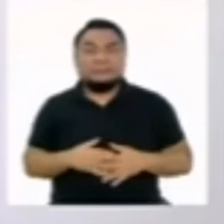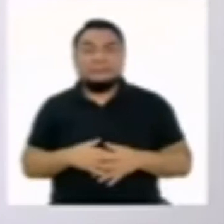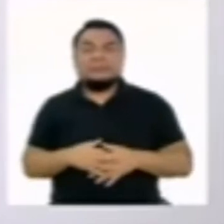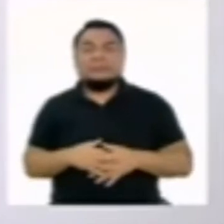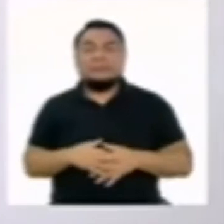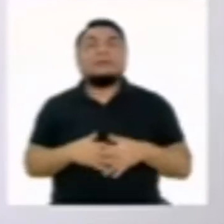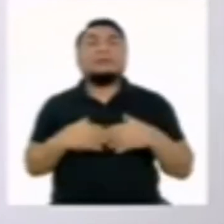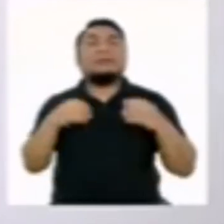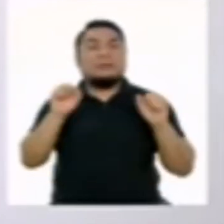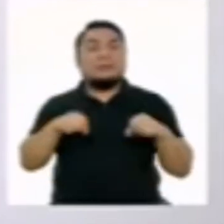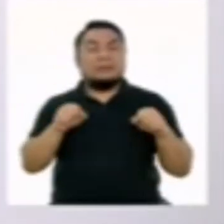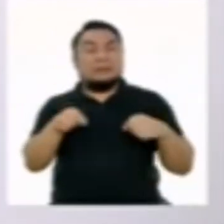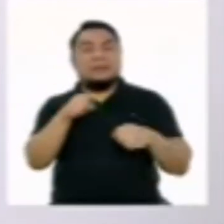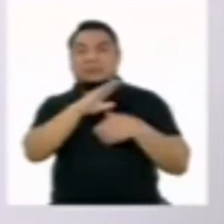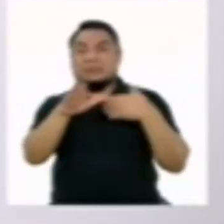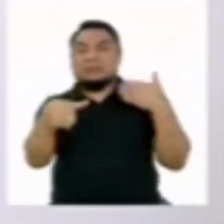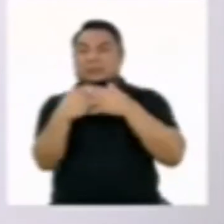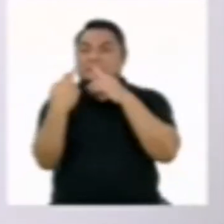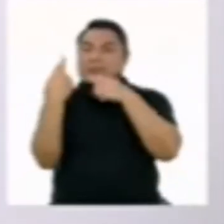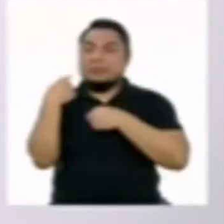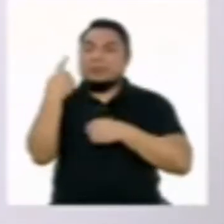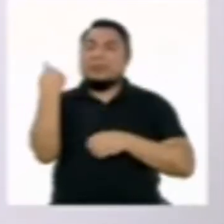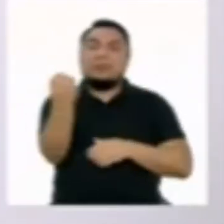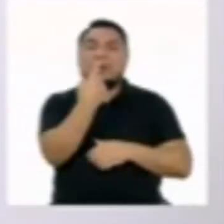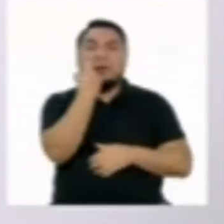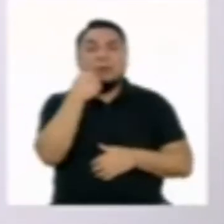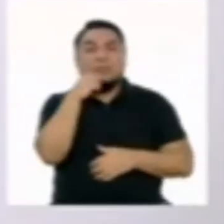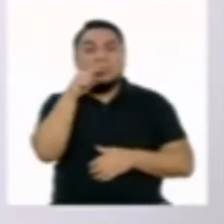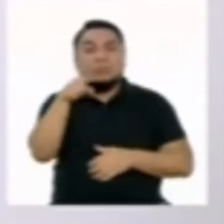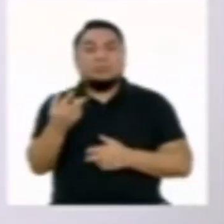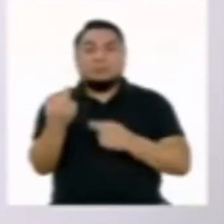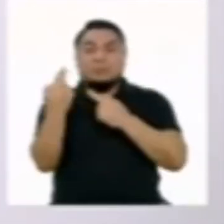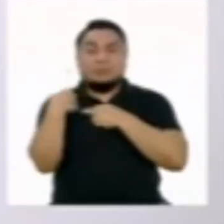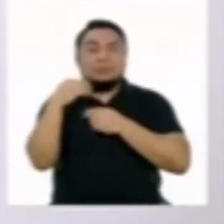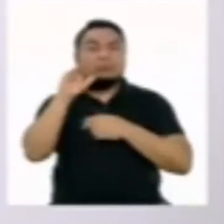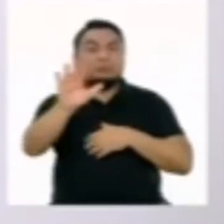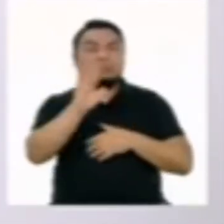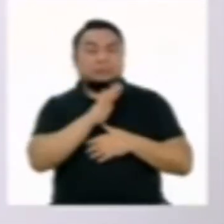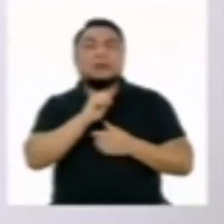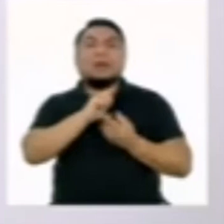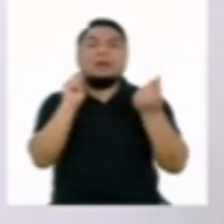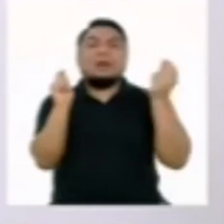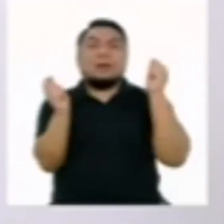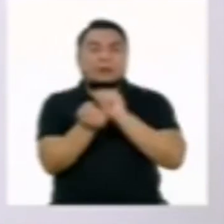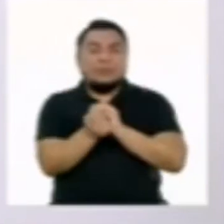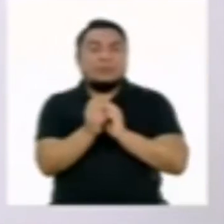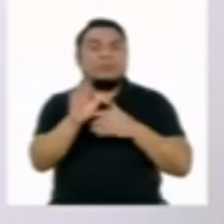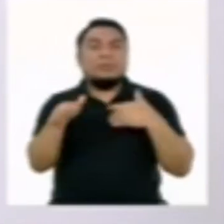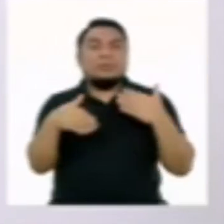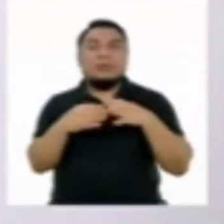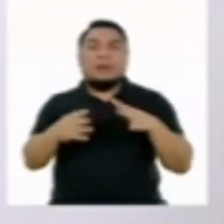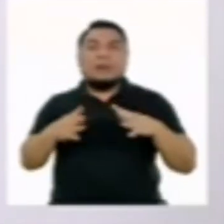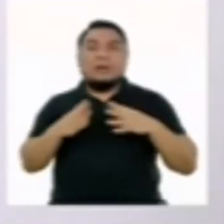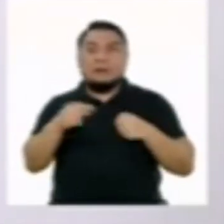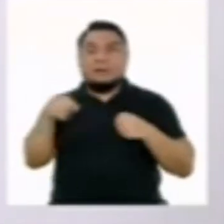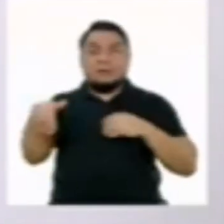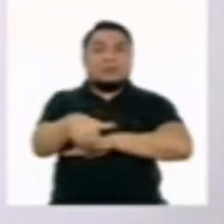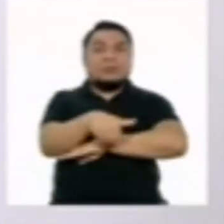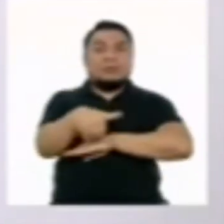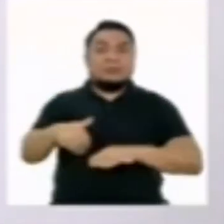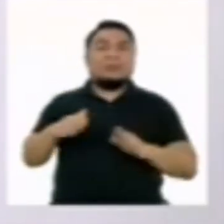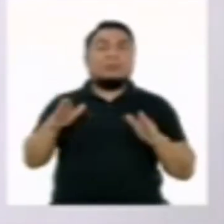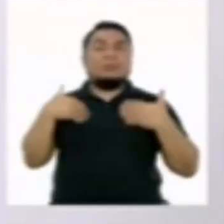Claro, Yanira, está en manos de todas y todos. Si ponemos de nuestra parte y cambiamos ciertas conductas que asumimos en la